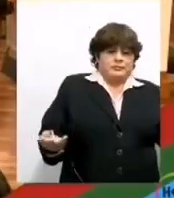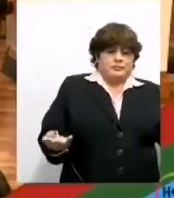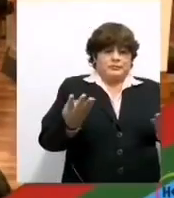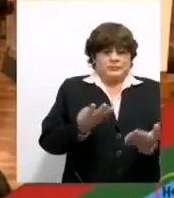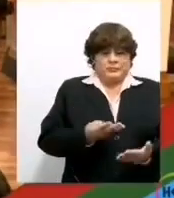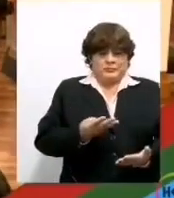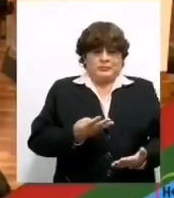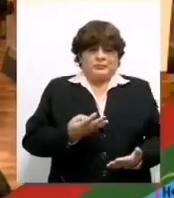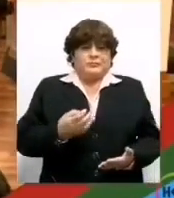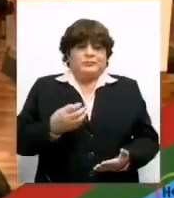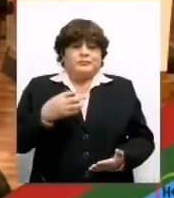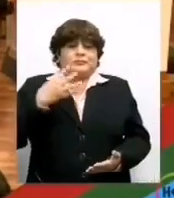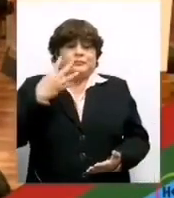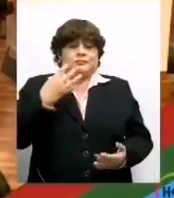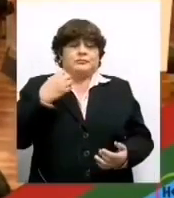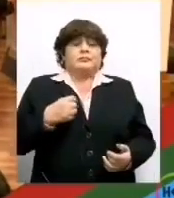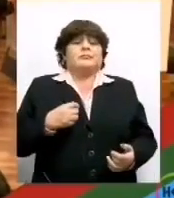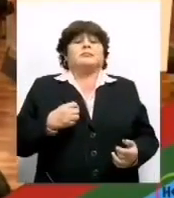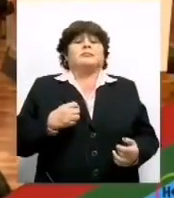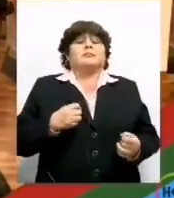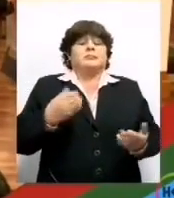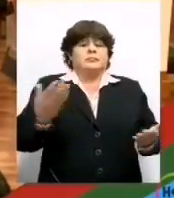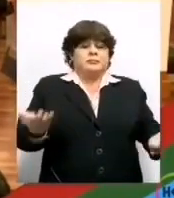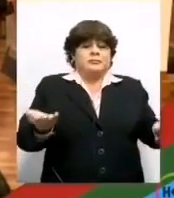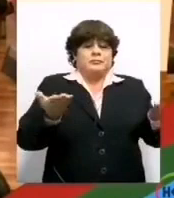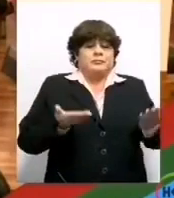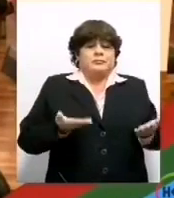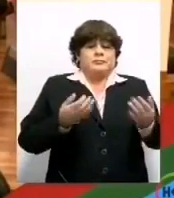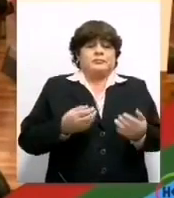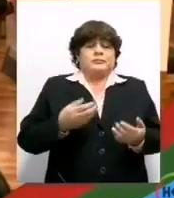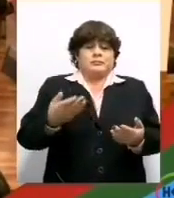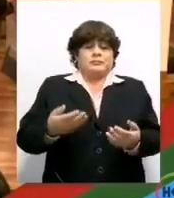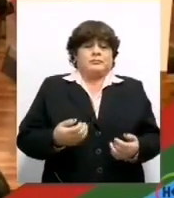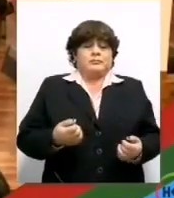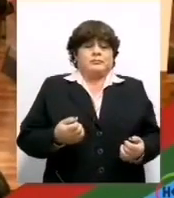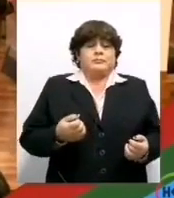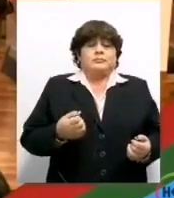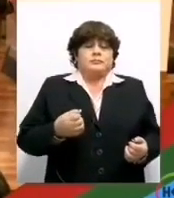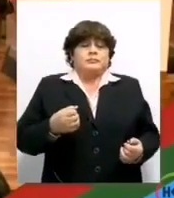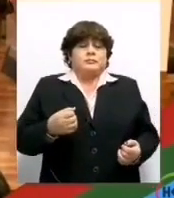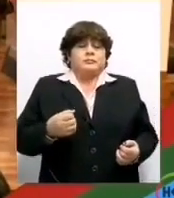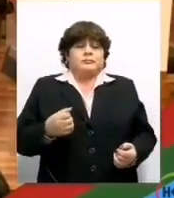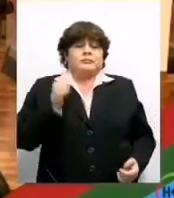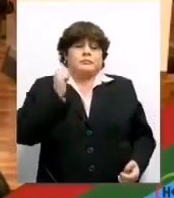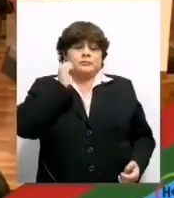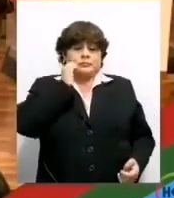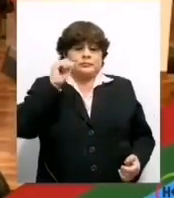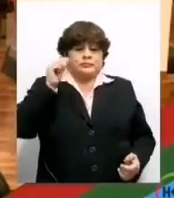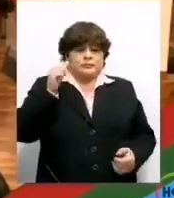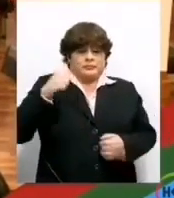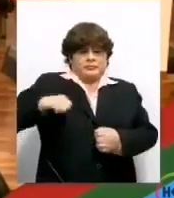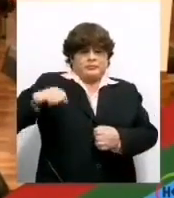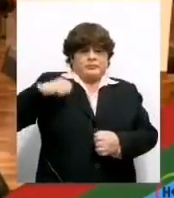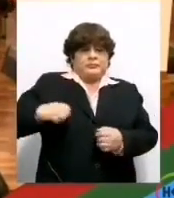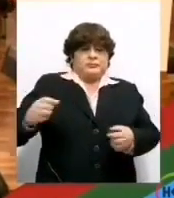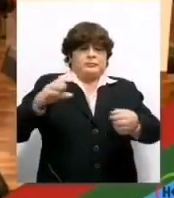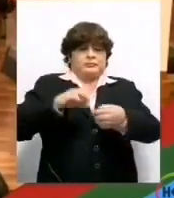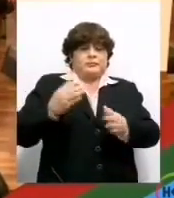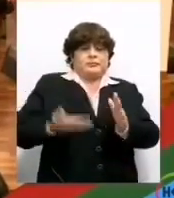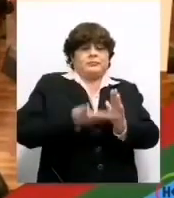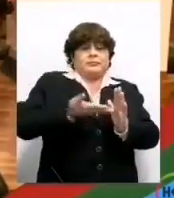vamos a ahora a invitar a los candidatos del partido político Alianza para el progreso